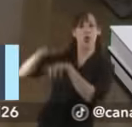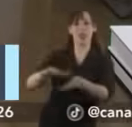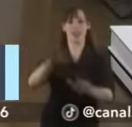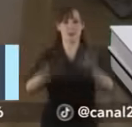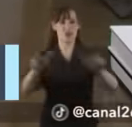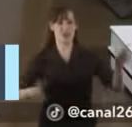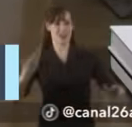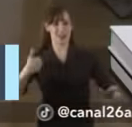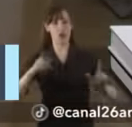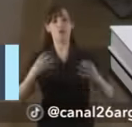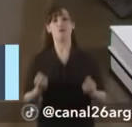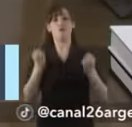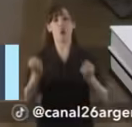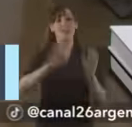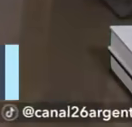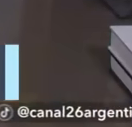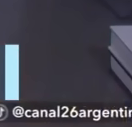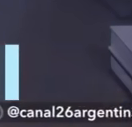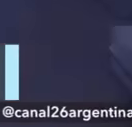acompañen mucha